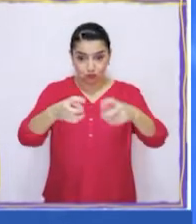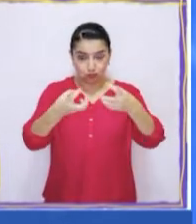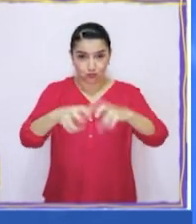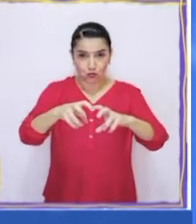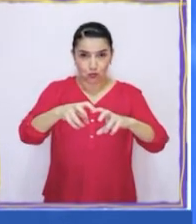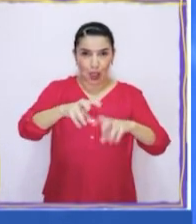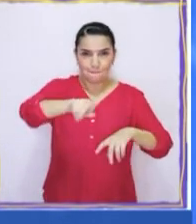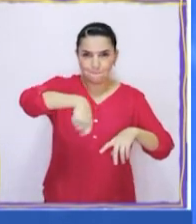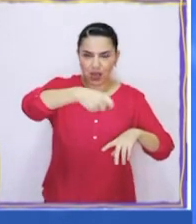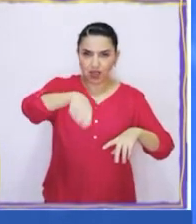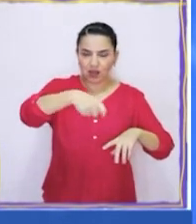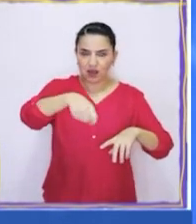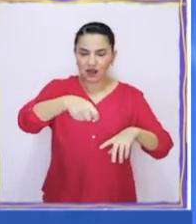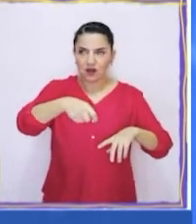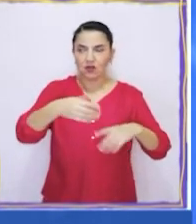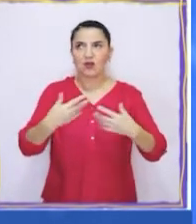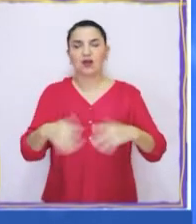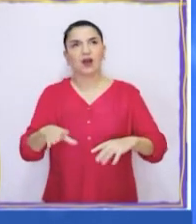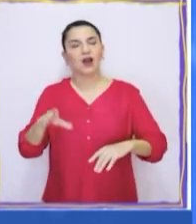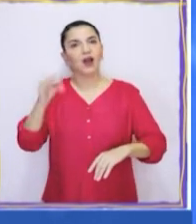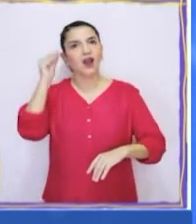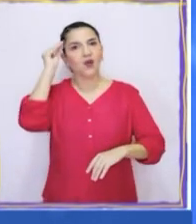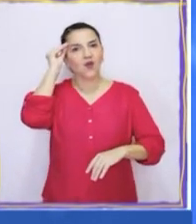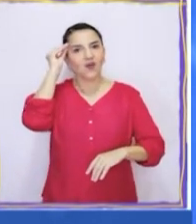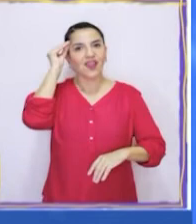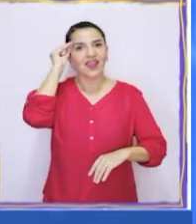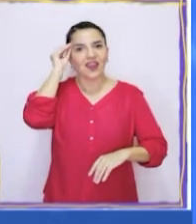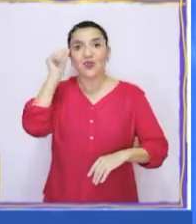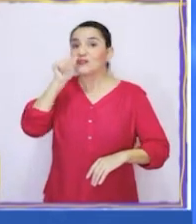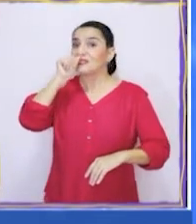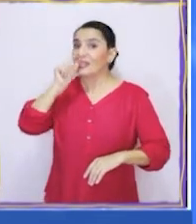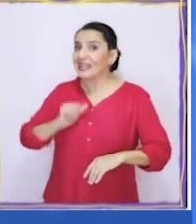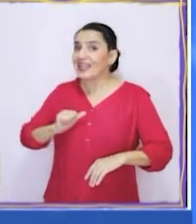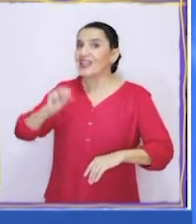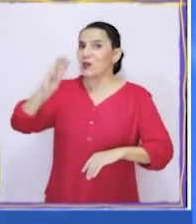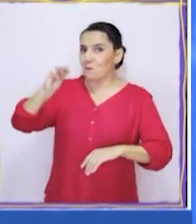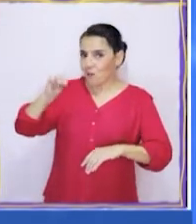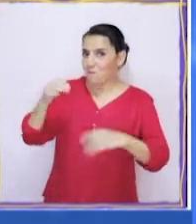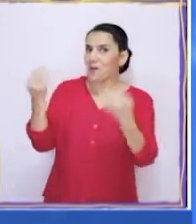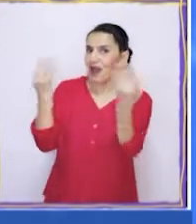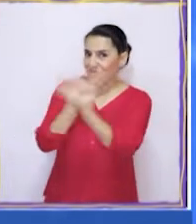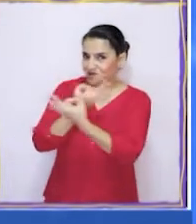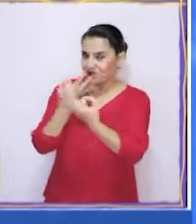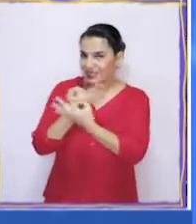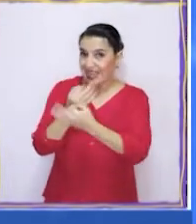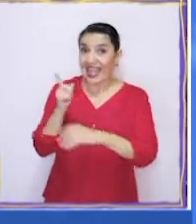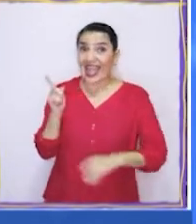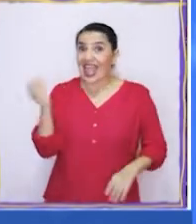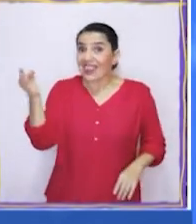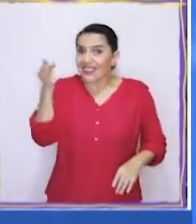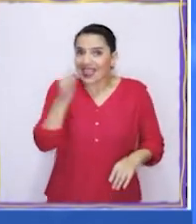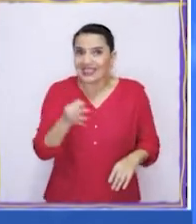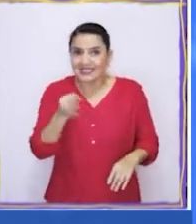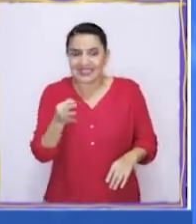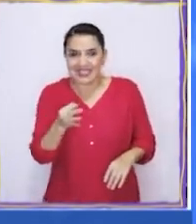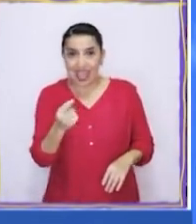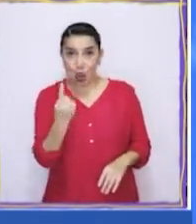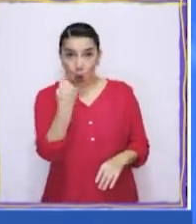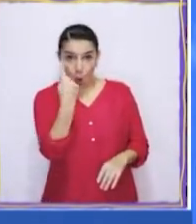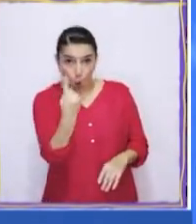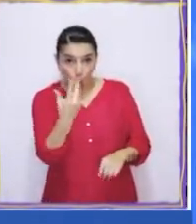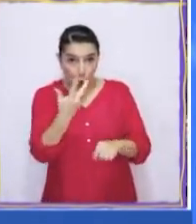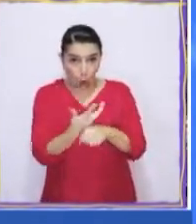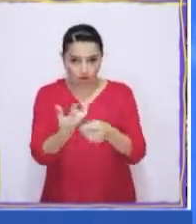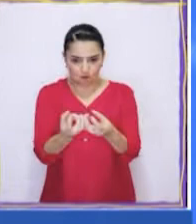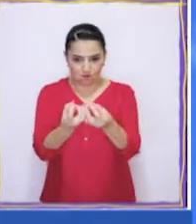pero en esta parte yo siempre me acuerdo de un secreto que mi mamá me decía decía que tenemos que echar